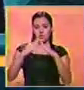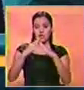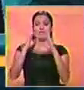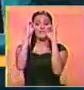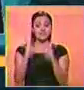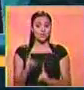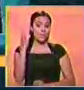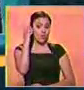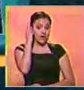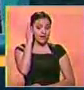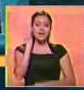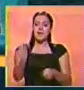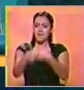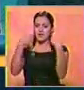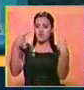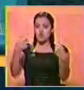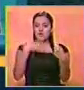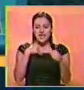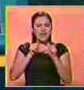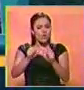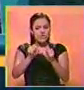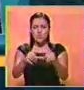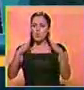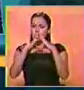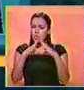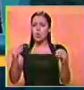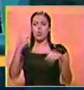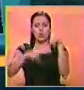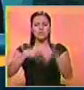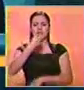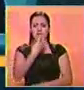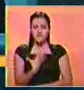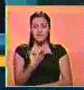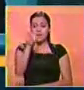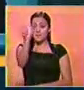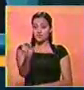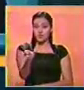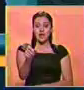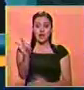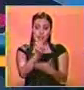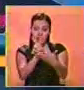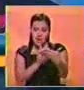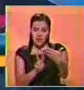mujeres. Panorama pretende continuar cubriendo todas las expectativas de sus lectores.